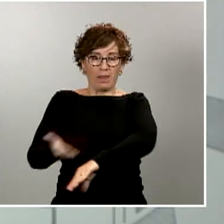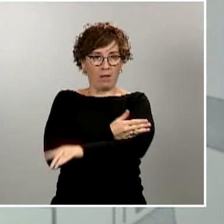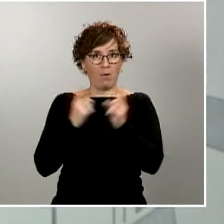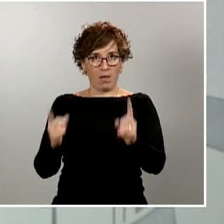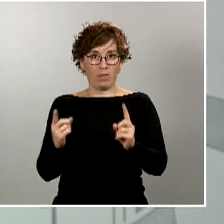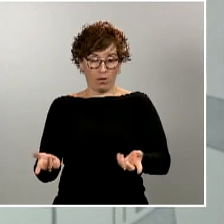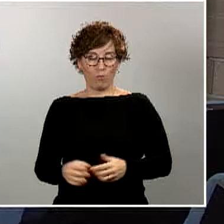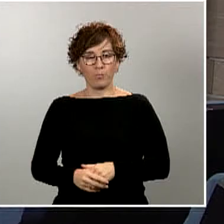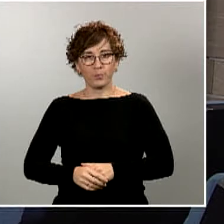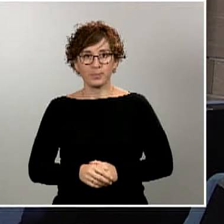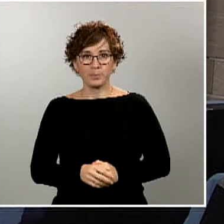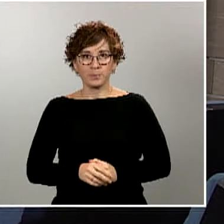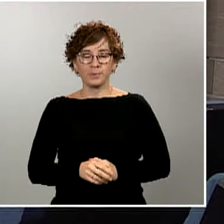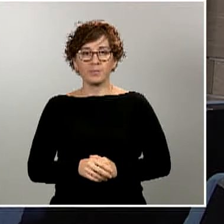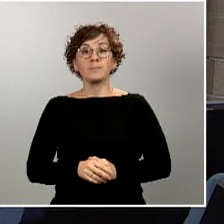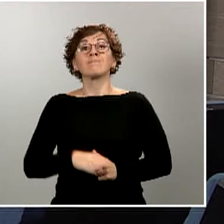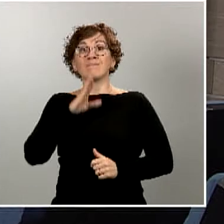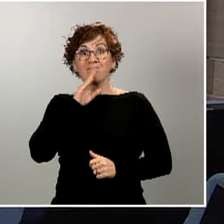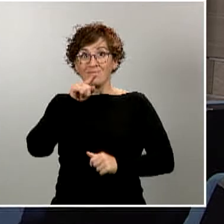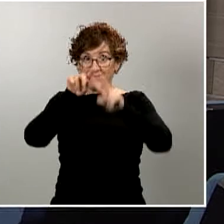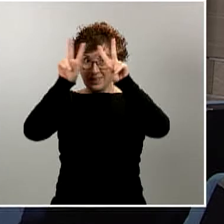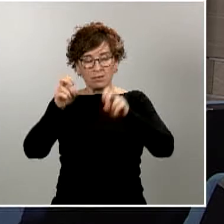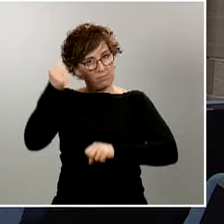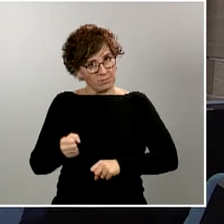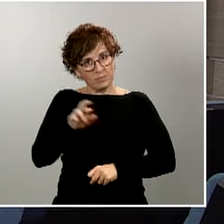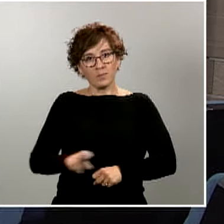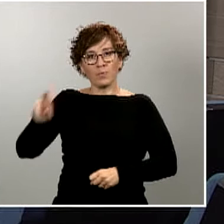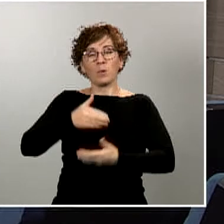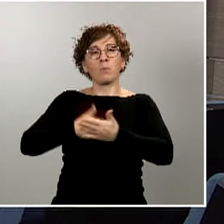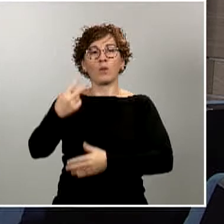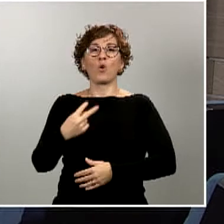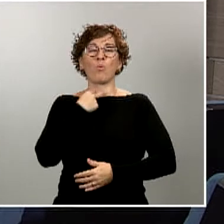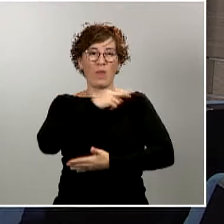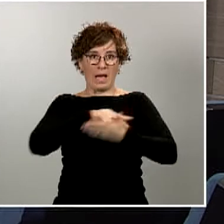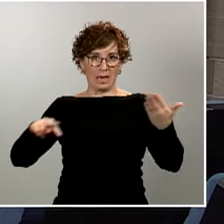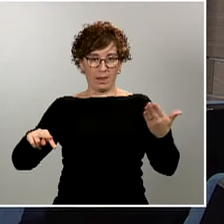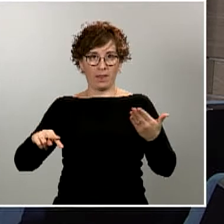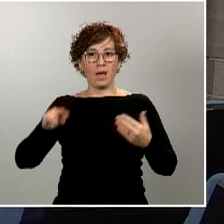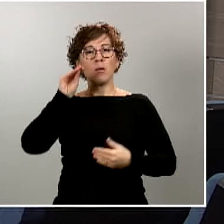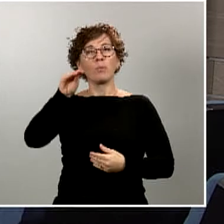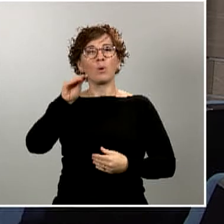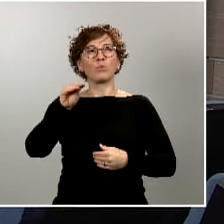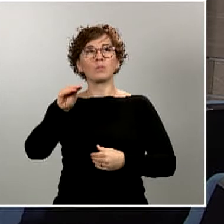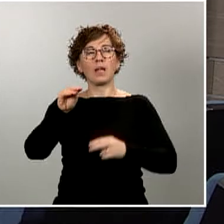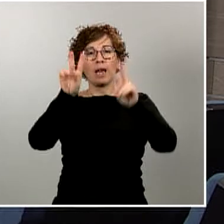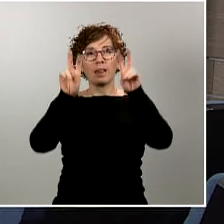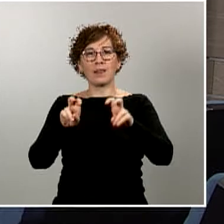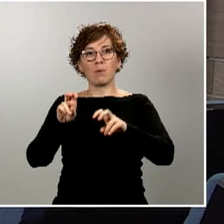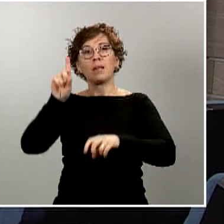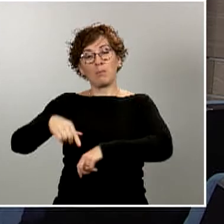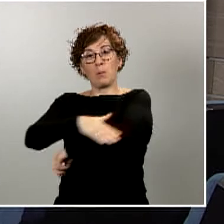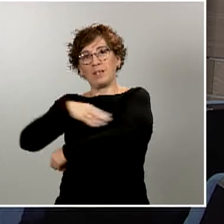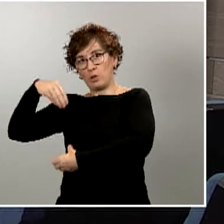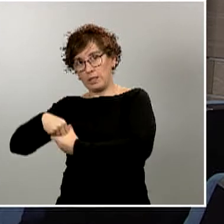Gobierno. Sobre esta cuestión insiste La Voz de Galicia y le pregunta por cuestiones de orden público al ministro del Interior y por cuestiones